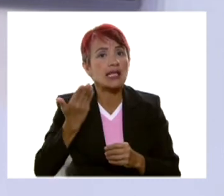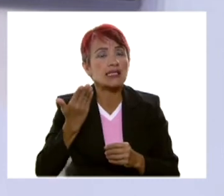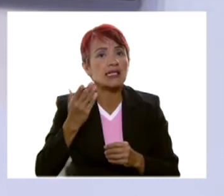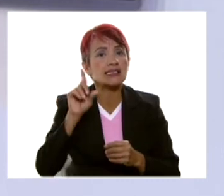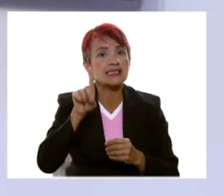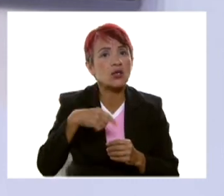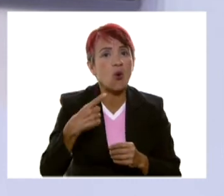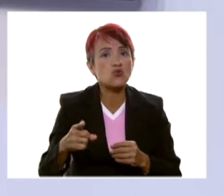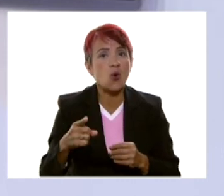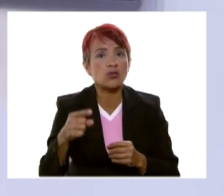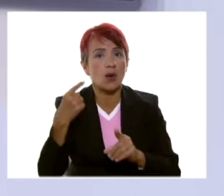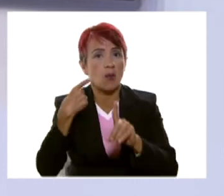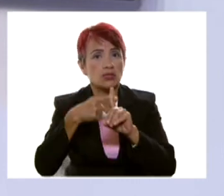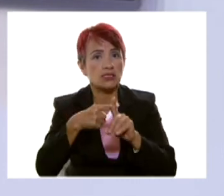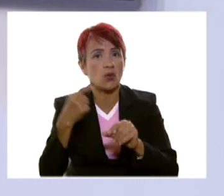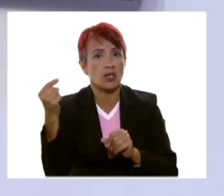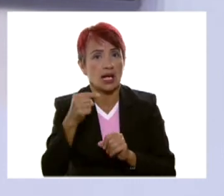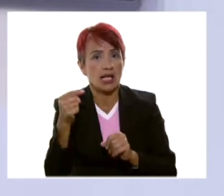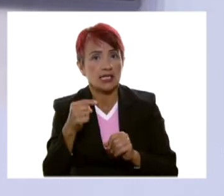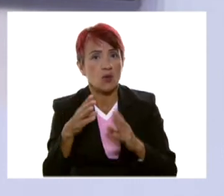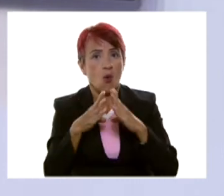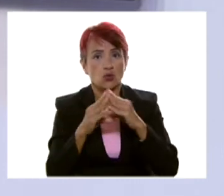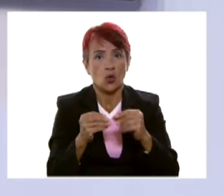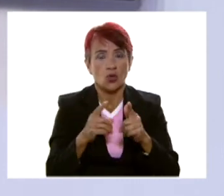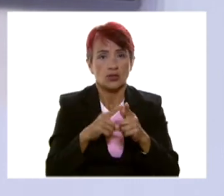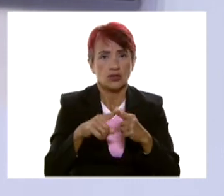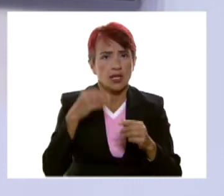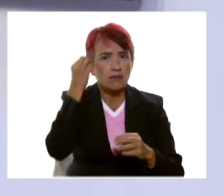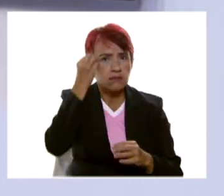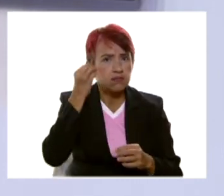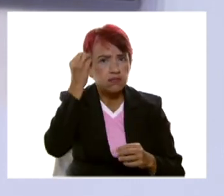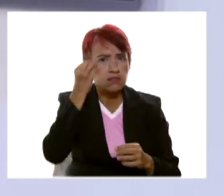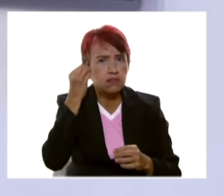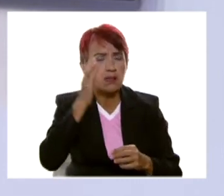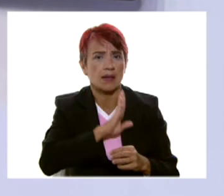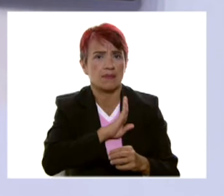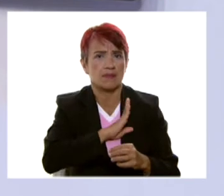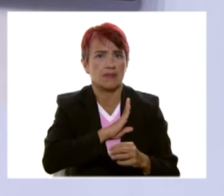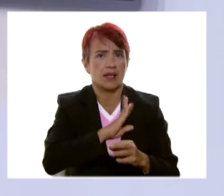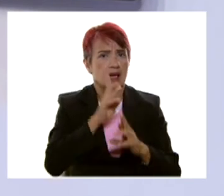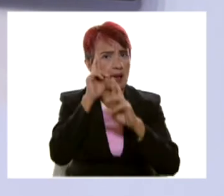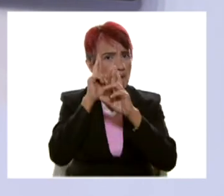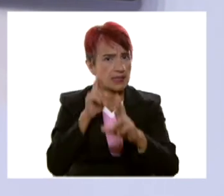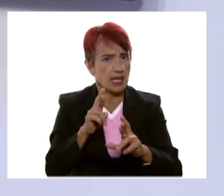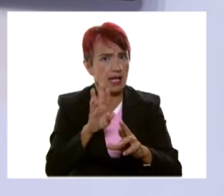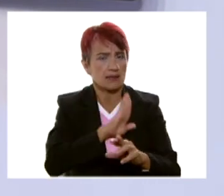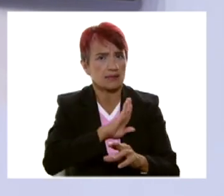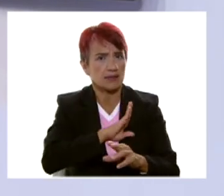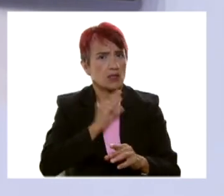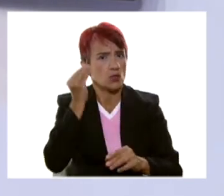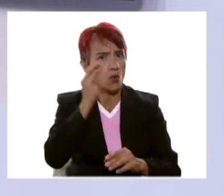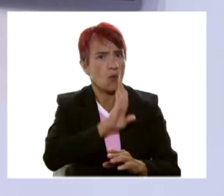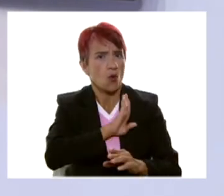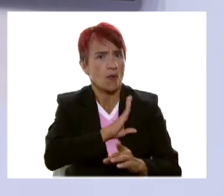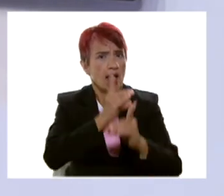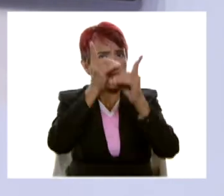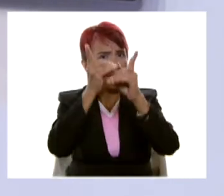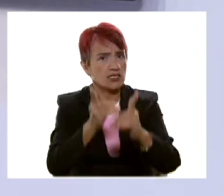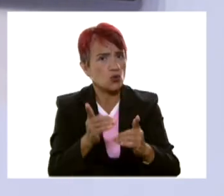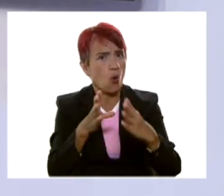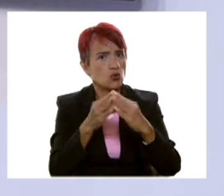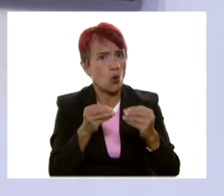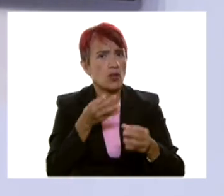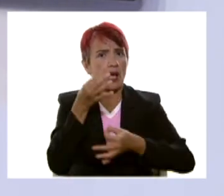el uso de las redes sociales. Conozcamos su opinión, respetemos lo que ellos piensan sobre este tema y démosles la oportunidad